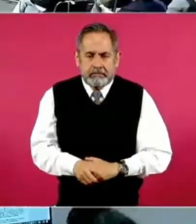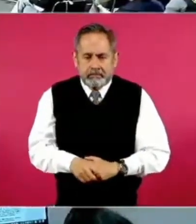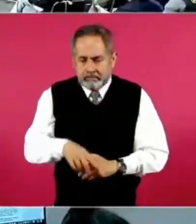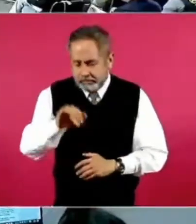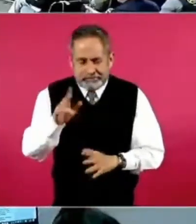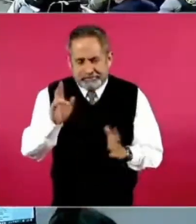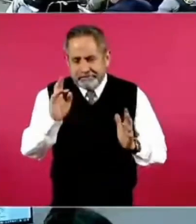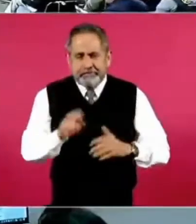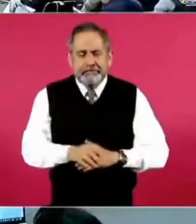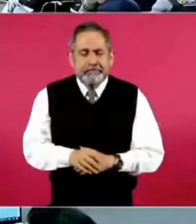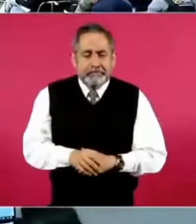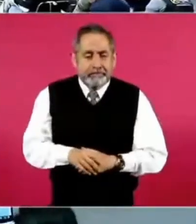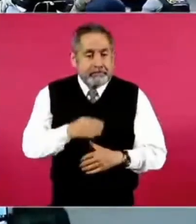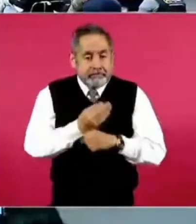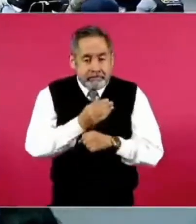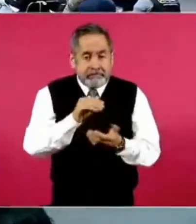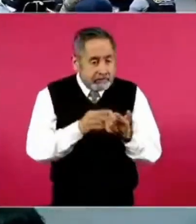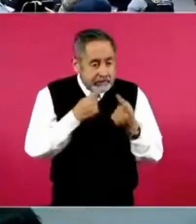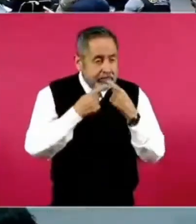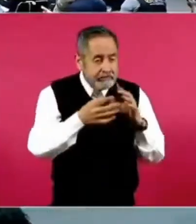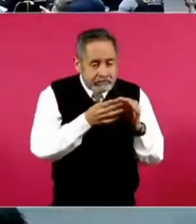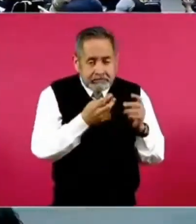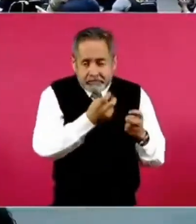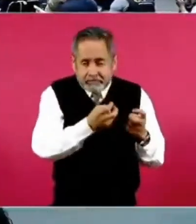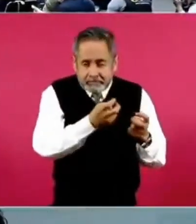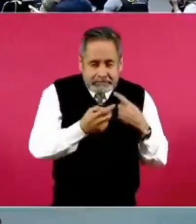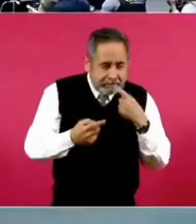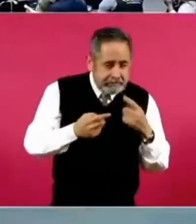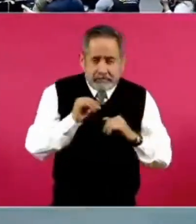Sí, pero están en eso.